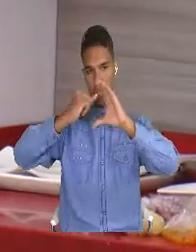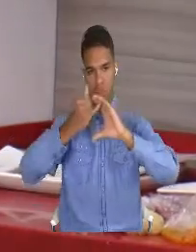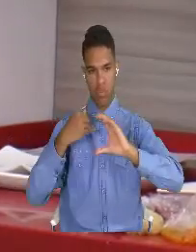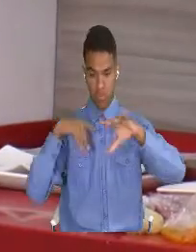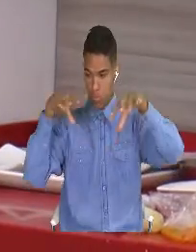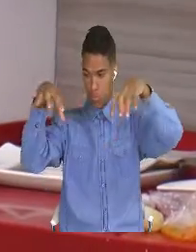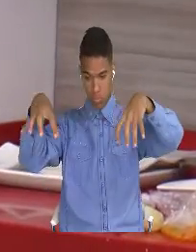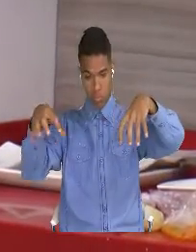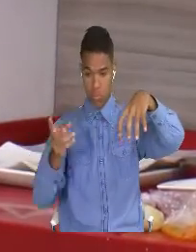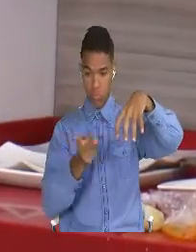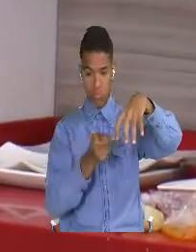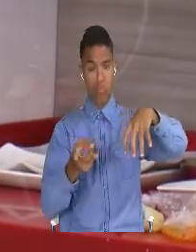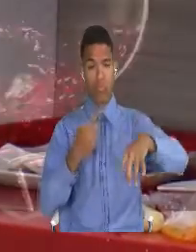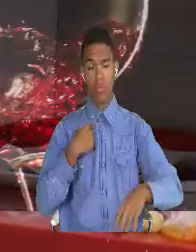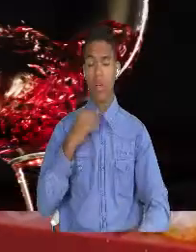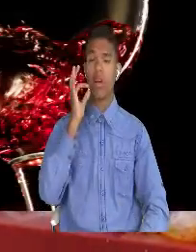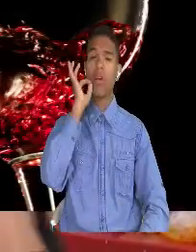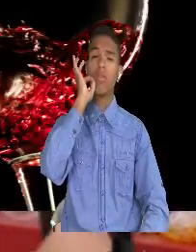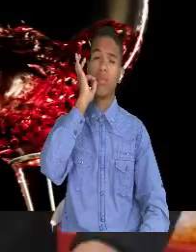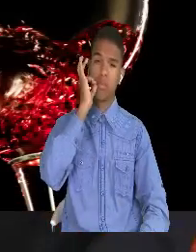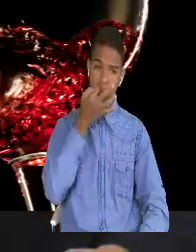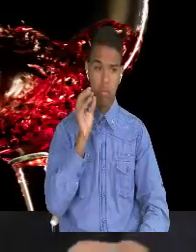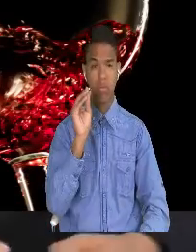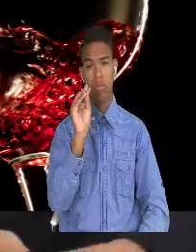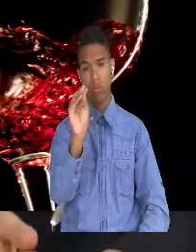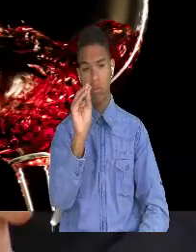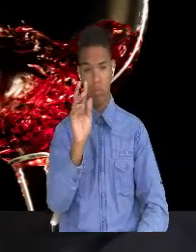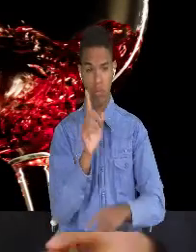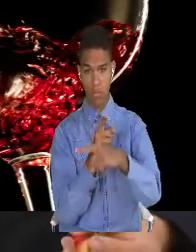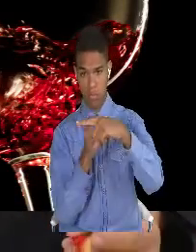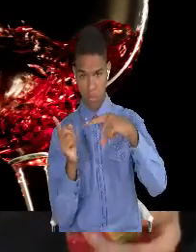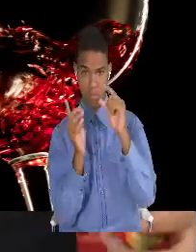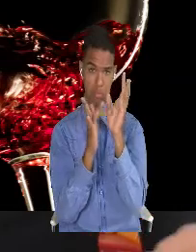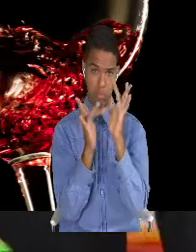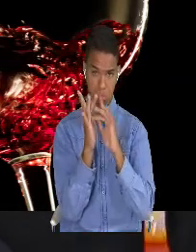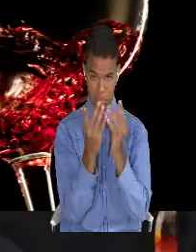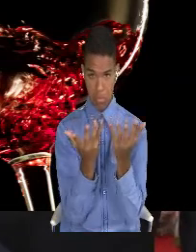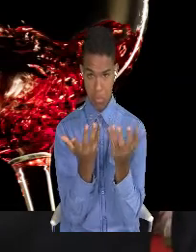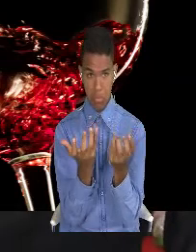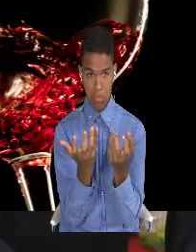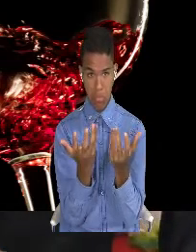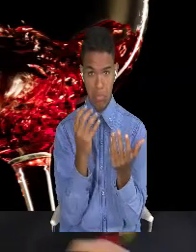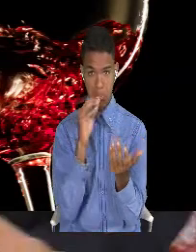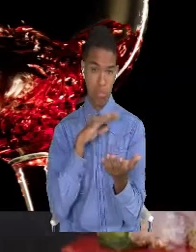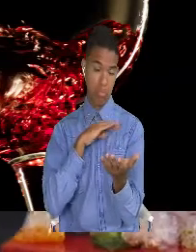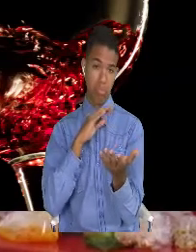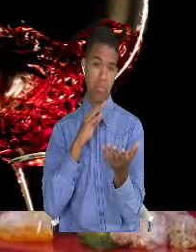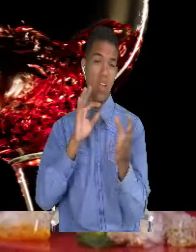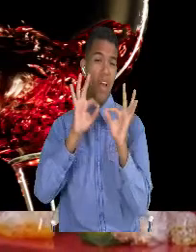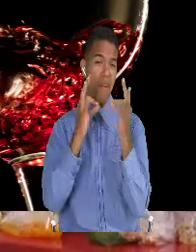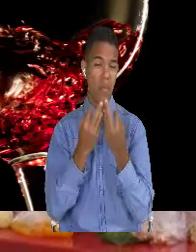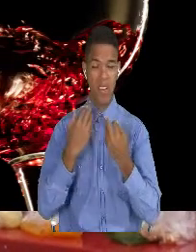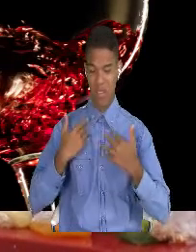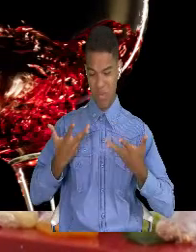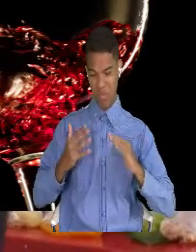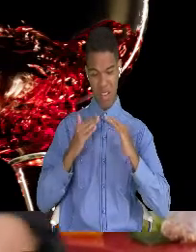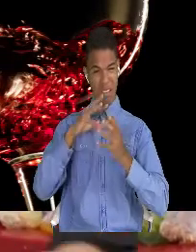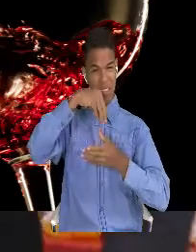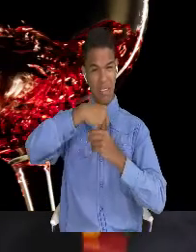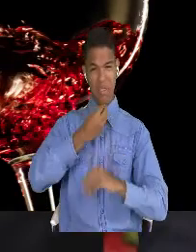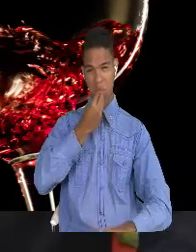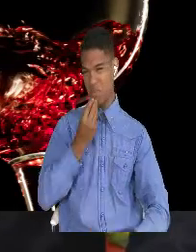rica. Sí, entonces no olviden en esta Semana Mayor, de pronto cuando quieran pasar tiempo en familia, no quieran cocinar en casa,